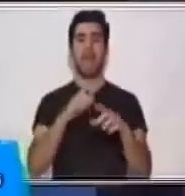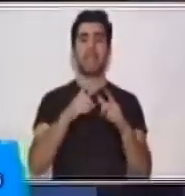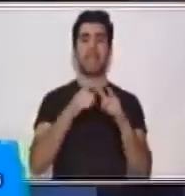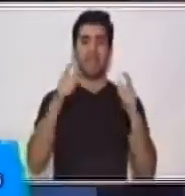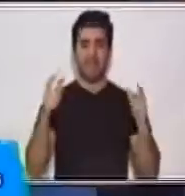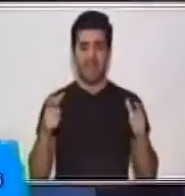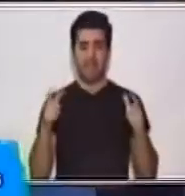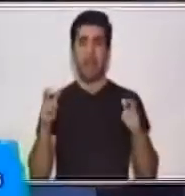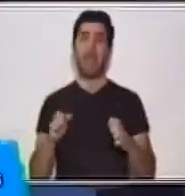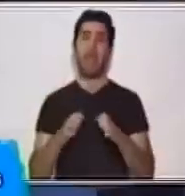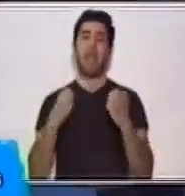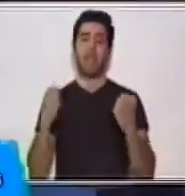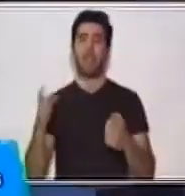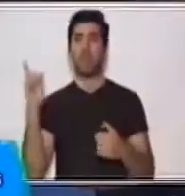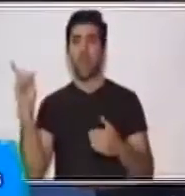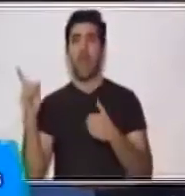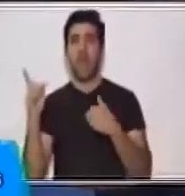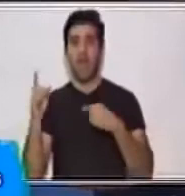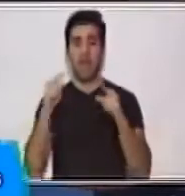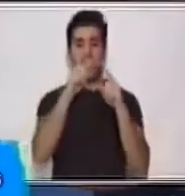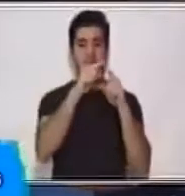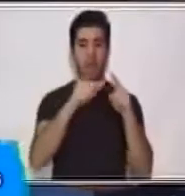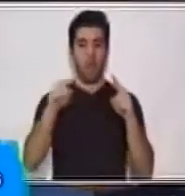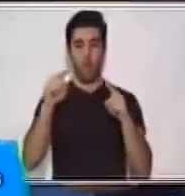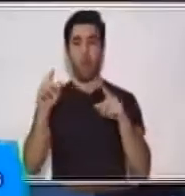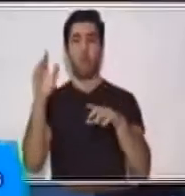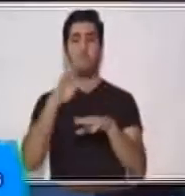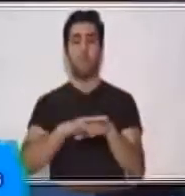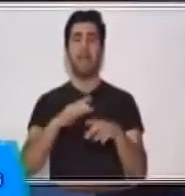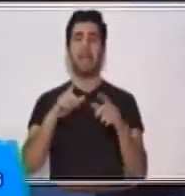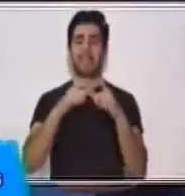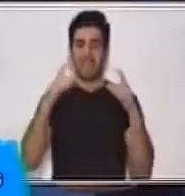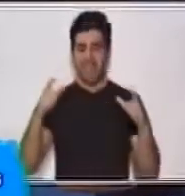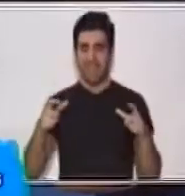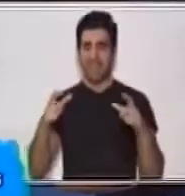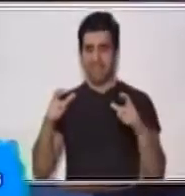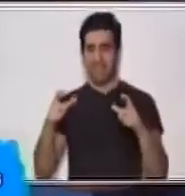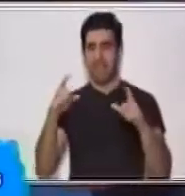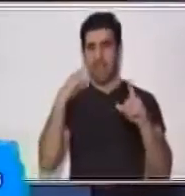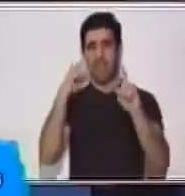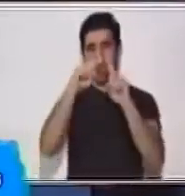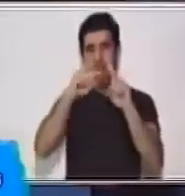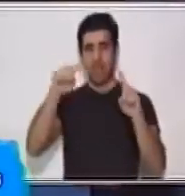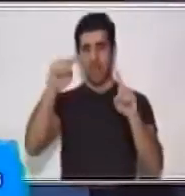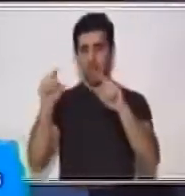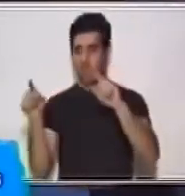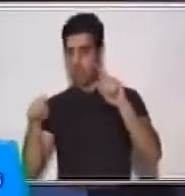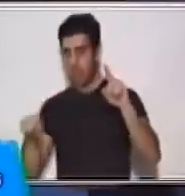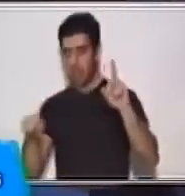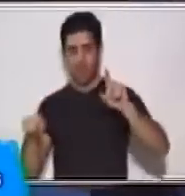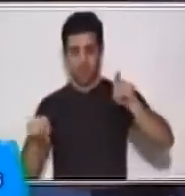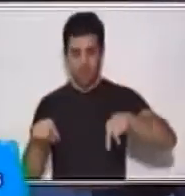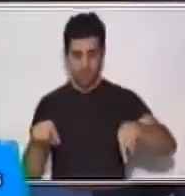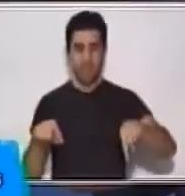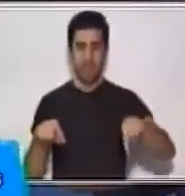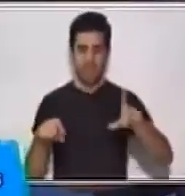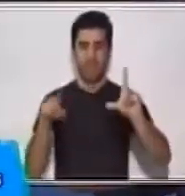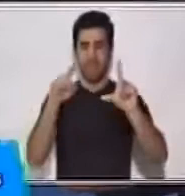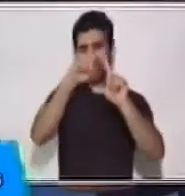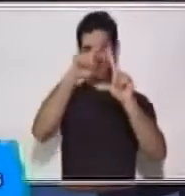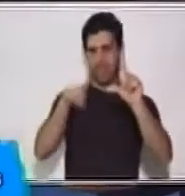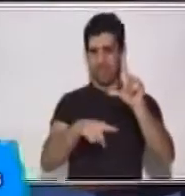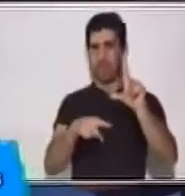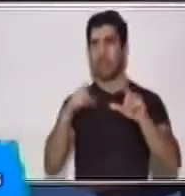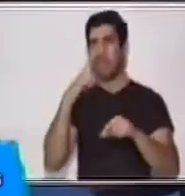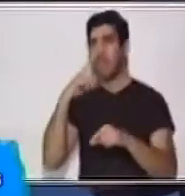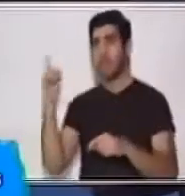a tener el ángulo más grande, que se va a encontrar acá. Y como podemos observar, en un triángulo rectángulo, uno